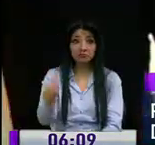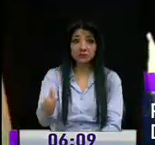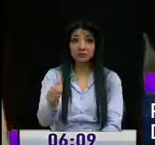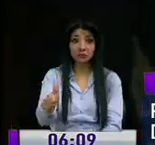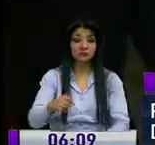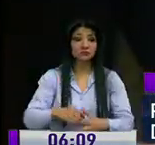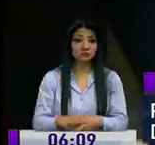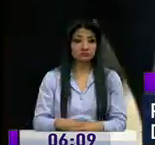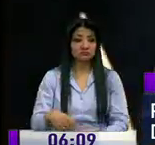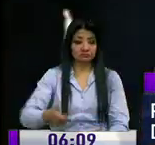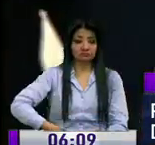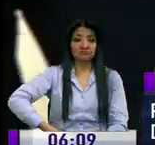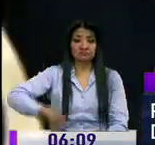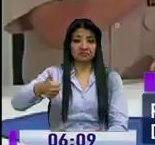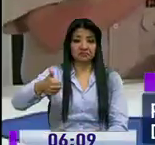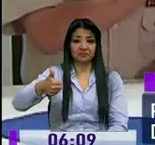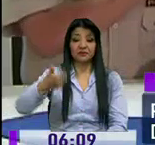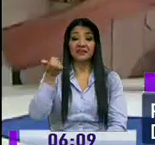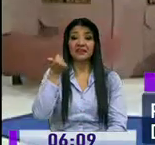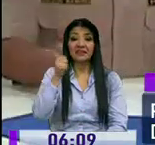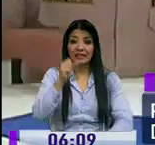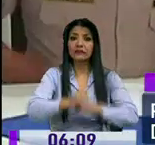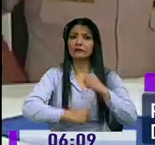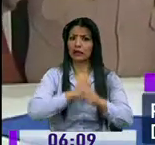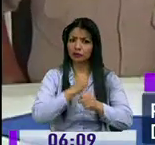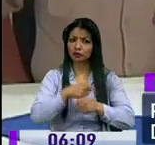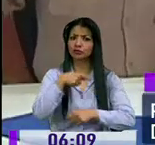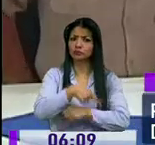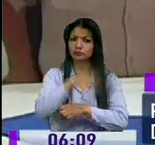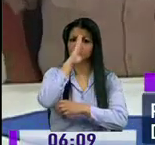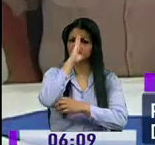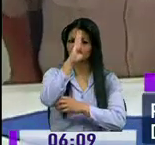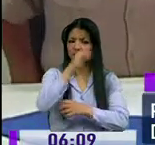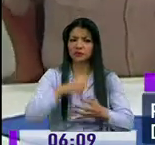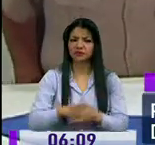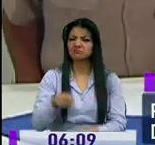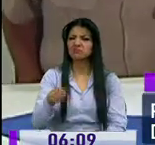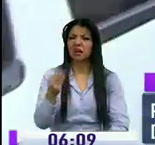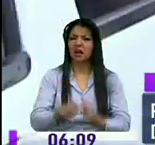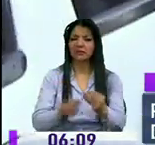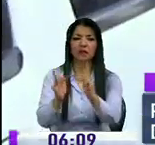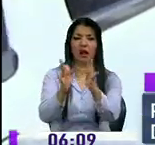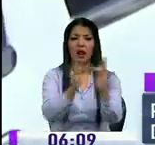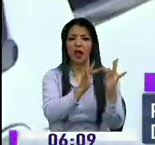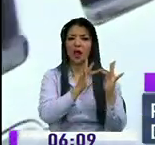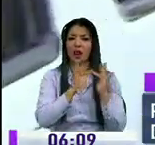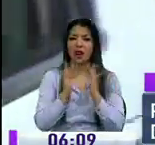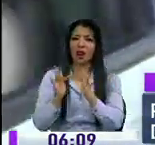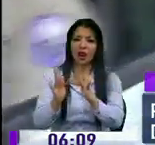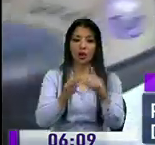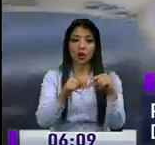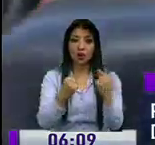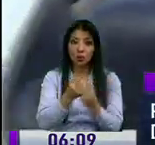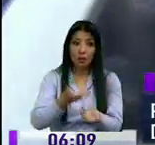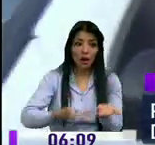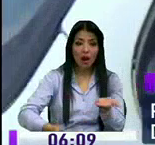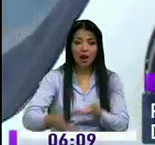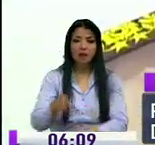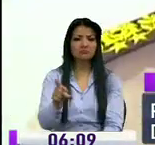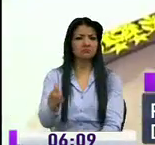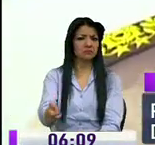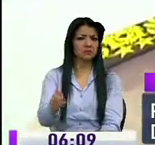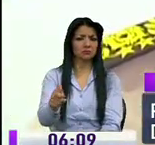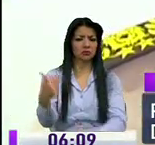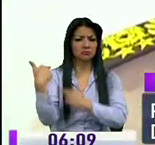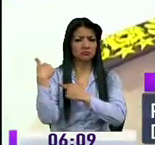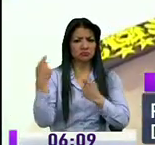cabo primero, quien lleva 10 años en la institución y quien hacía los contactos con los integrantes de la banda. Que